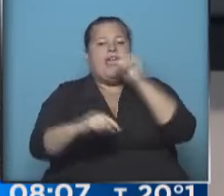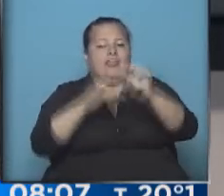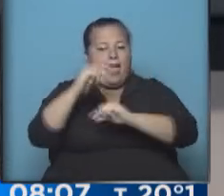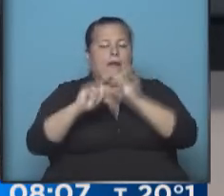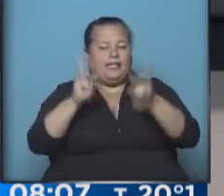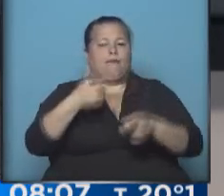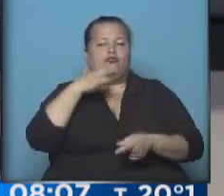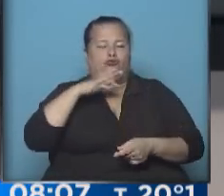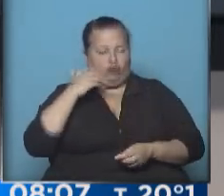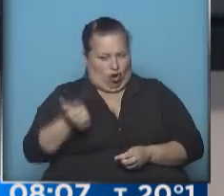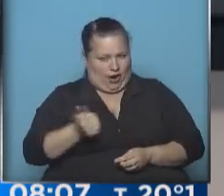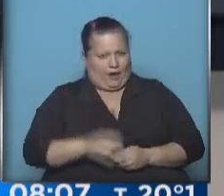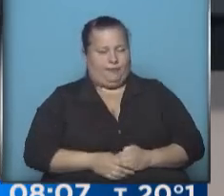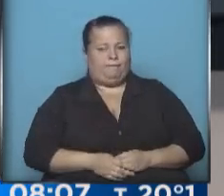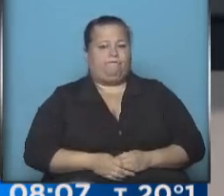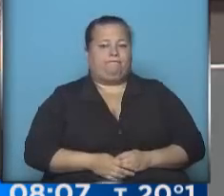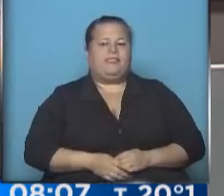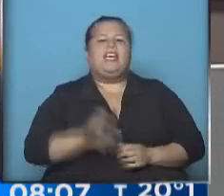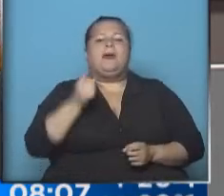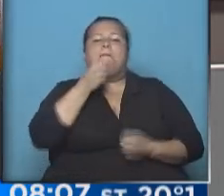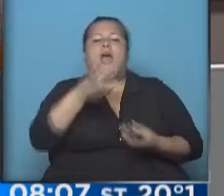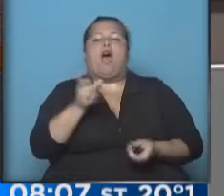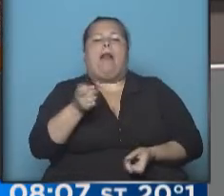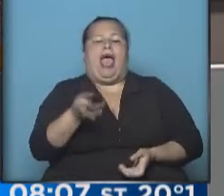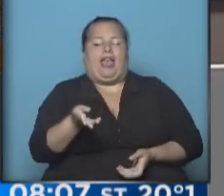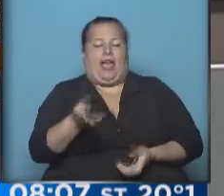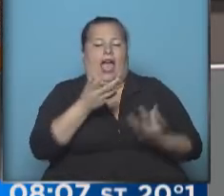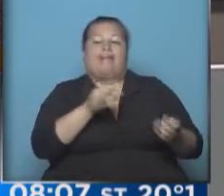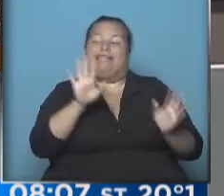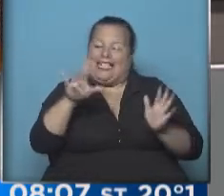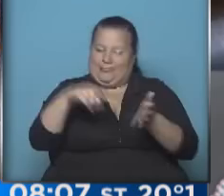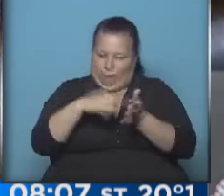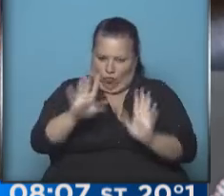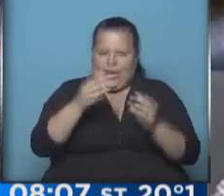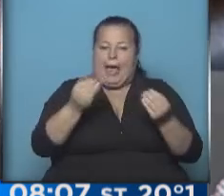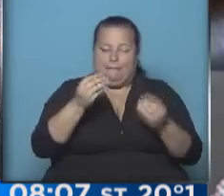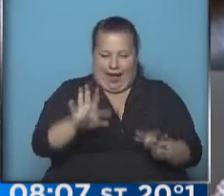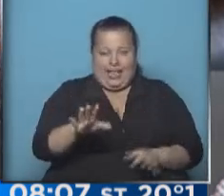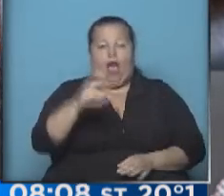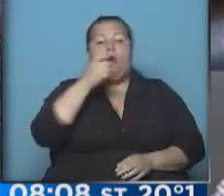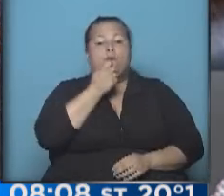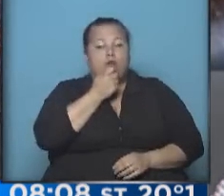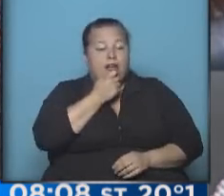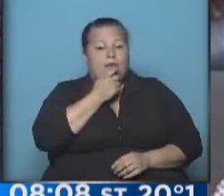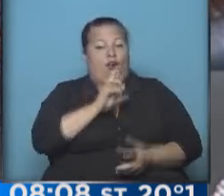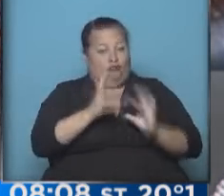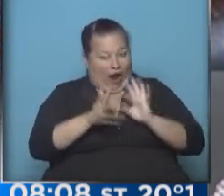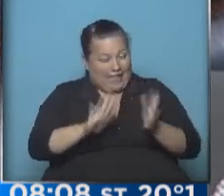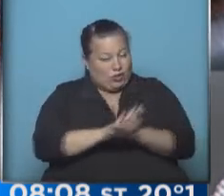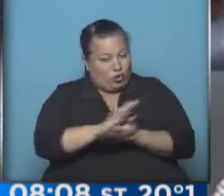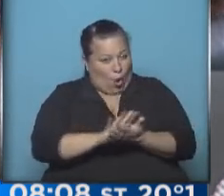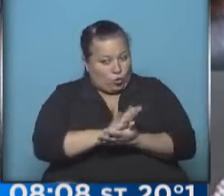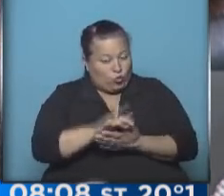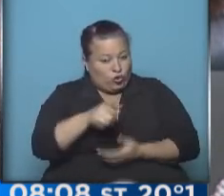a la soja eh se benef con eso ahí está el tema Sí qué pasa con este tema si esto es la forma de resolverle el